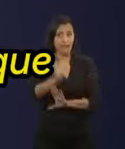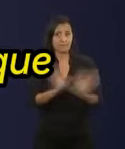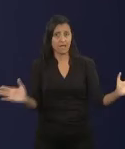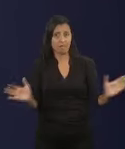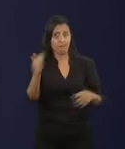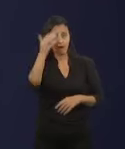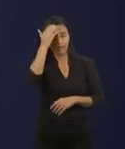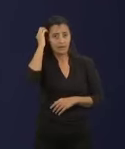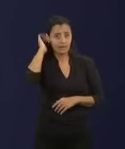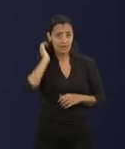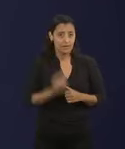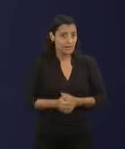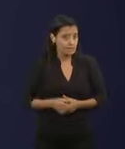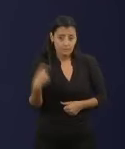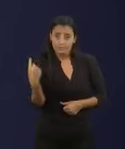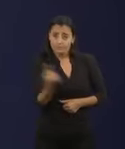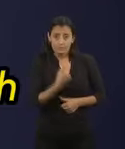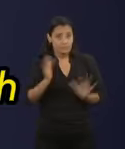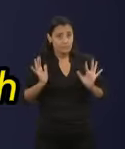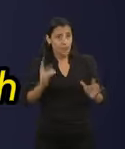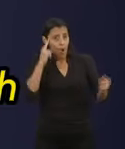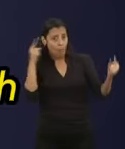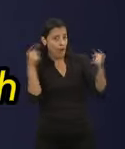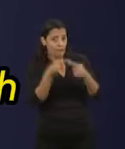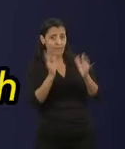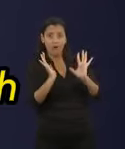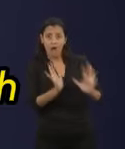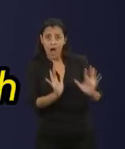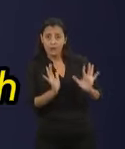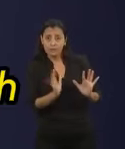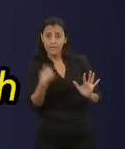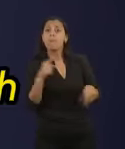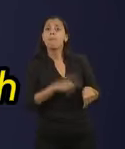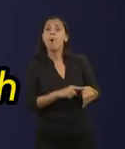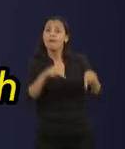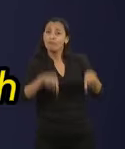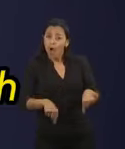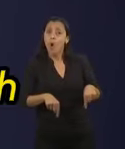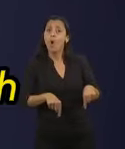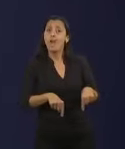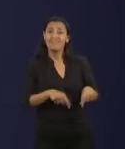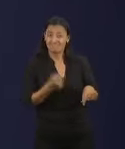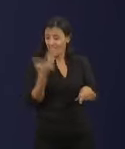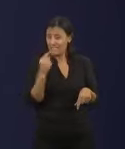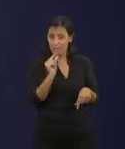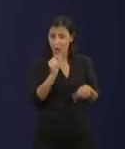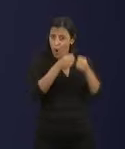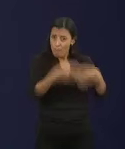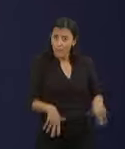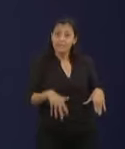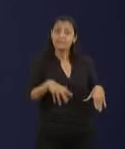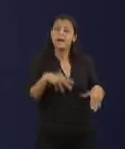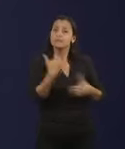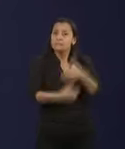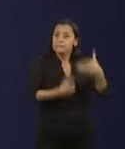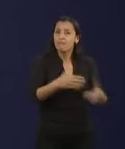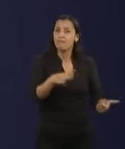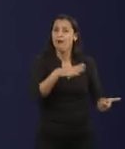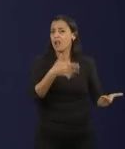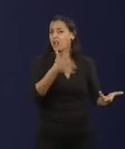porque el camino que estamos transitando recién empieza por supuesto que hubo